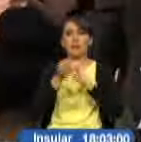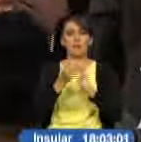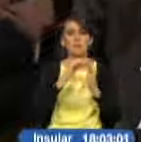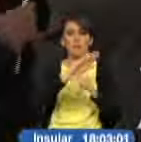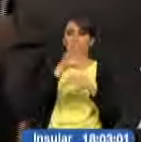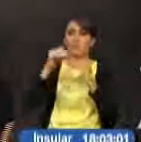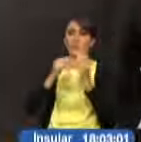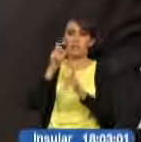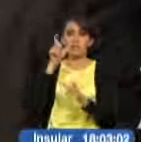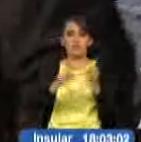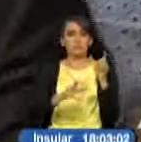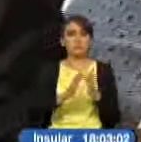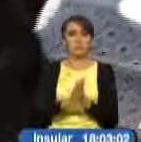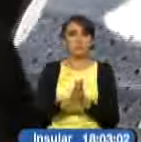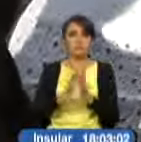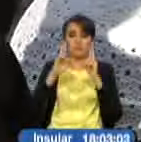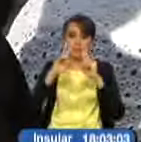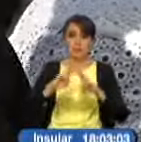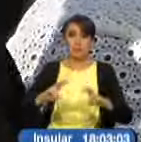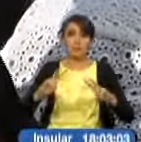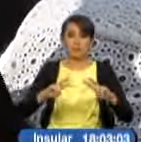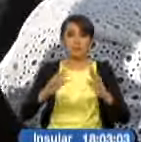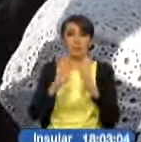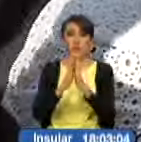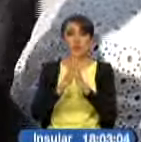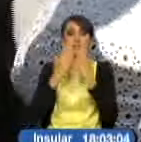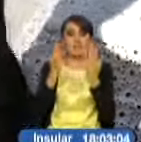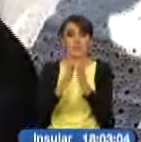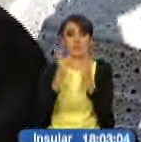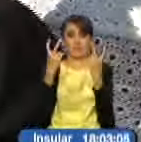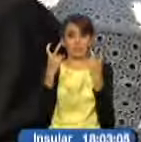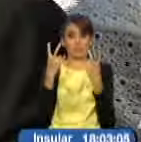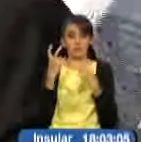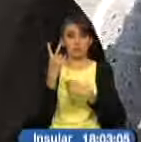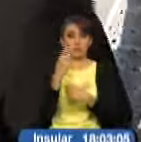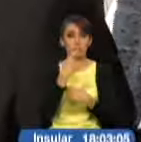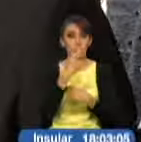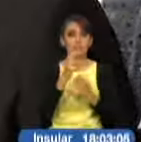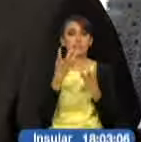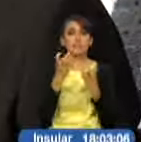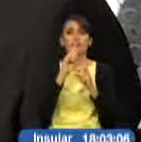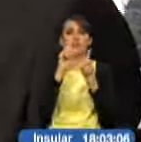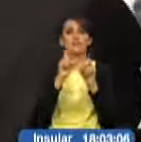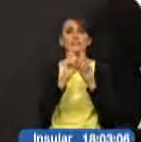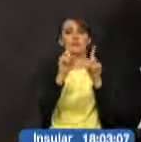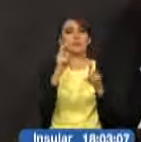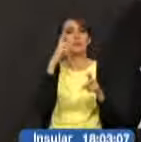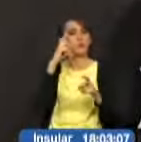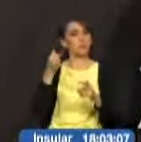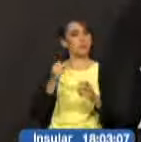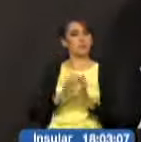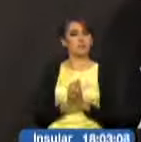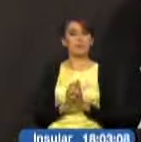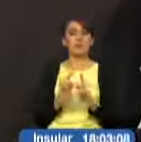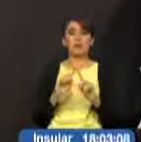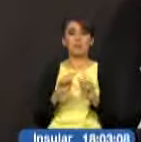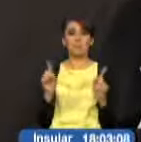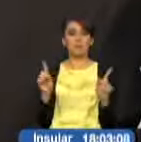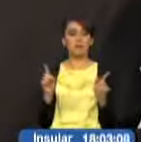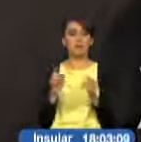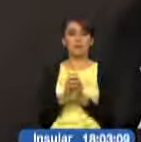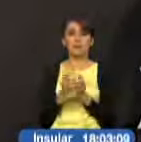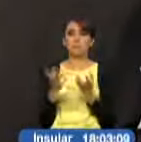El equipo de investigadores de Página 12 se hizo presente para hacer las preguntas que se requiere como parte del seguimiento de su trabajo. Mientras tanto,